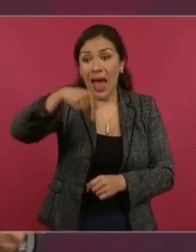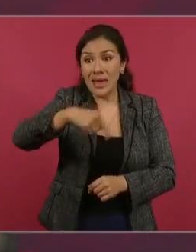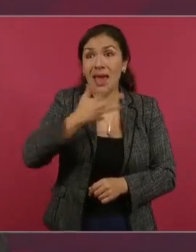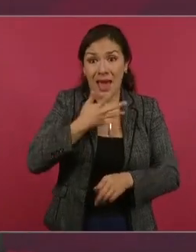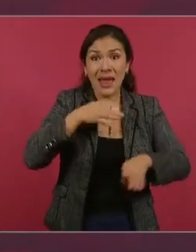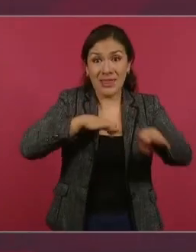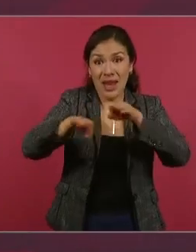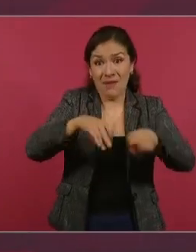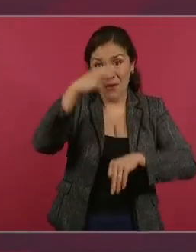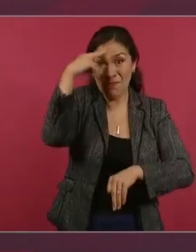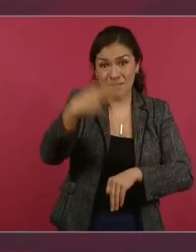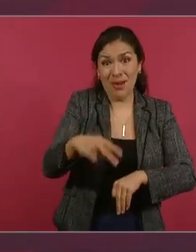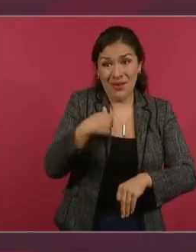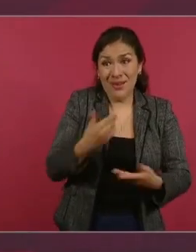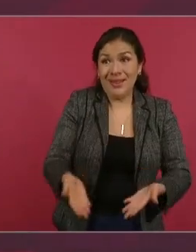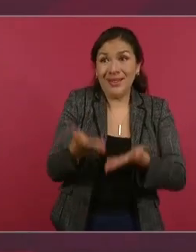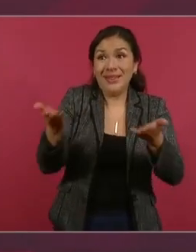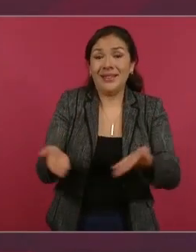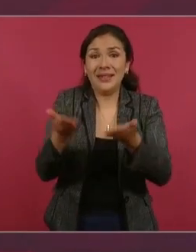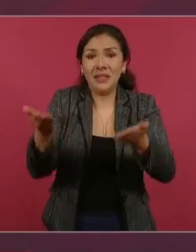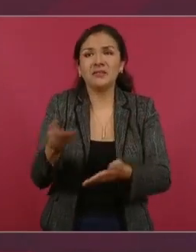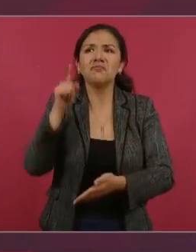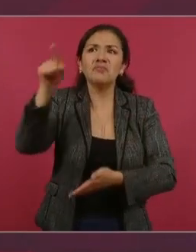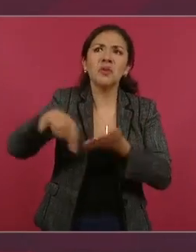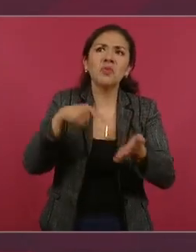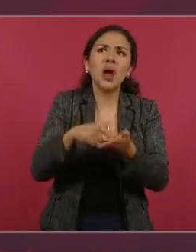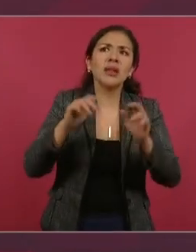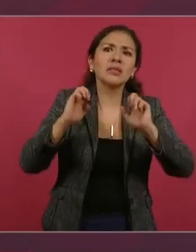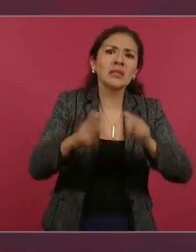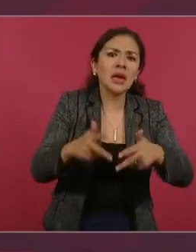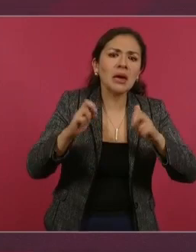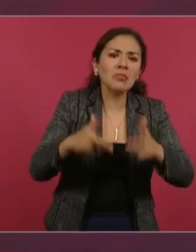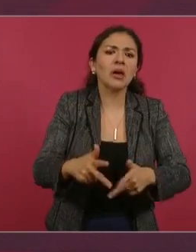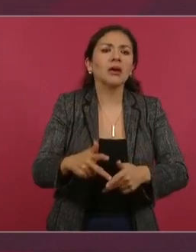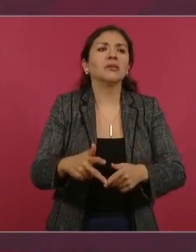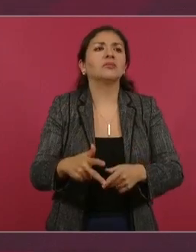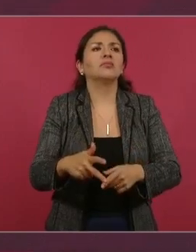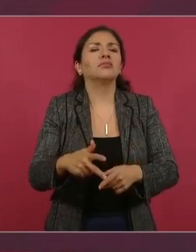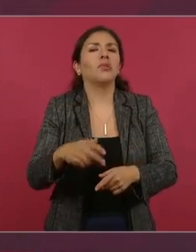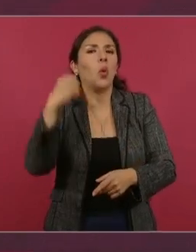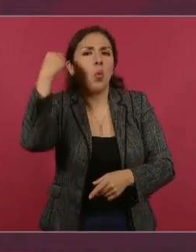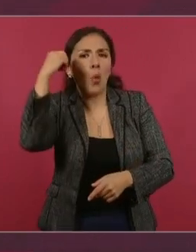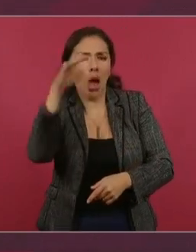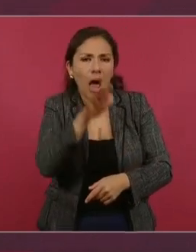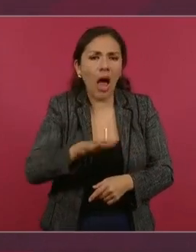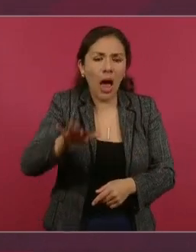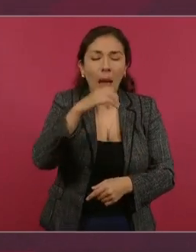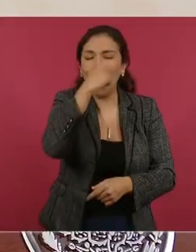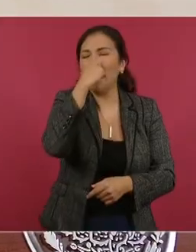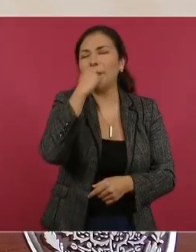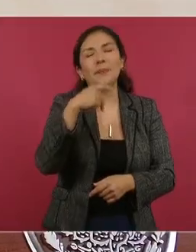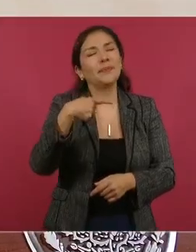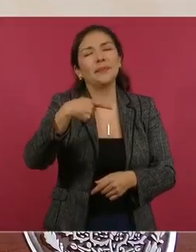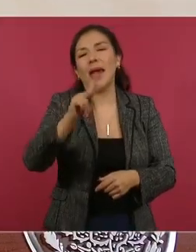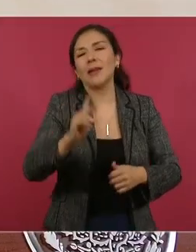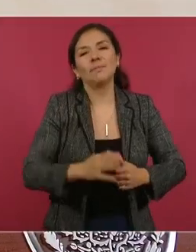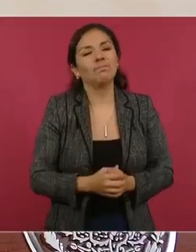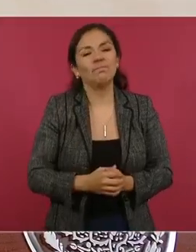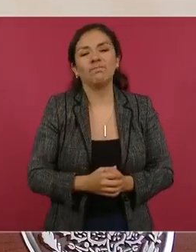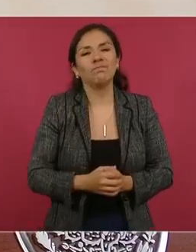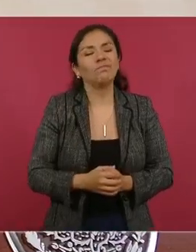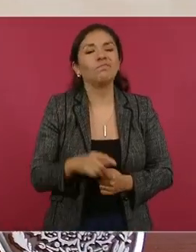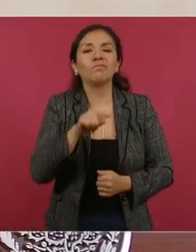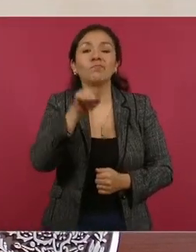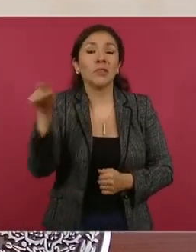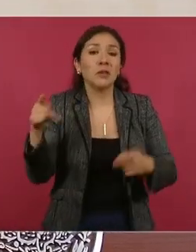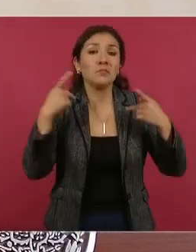lo hacemos, en Chiapas, en el Istmo, pero no, ya traen